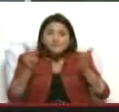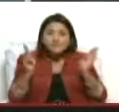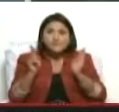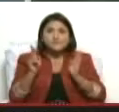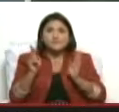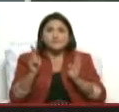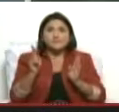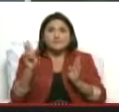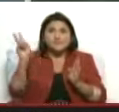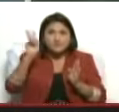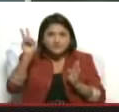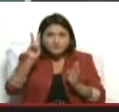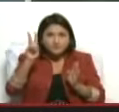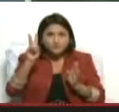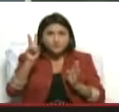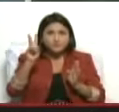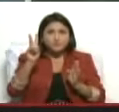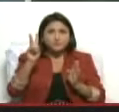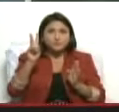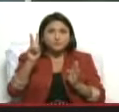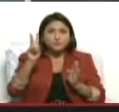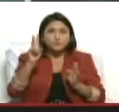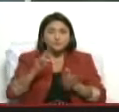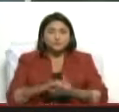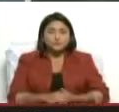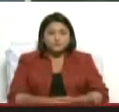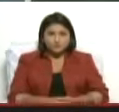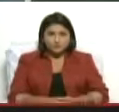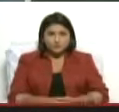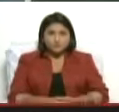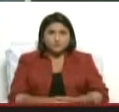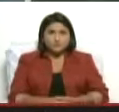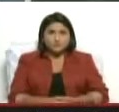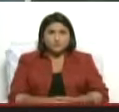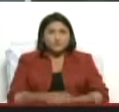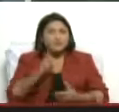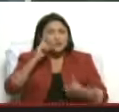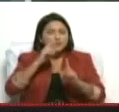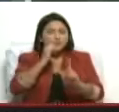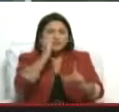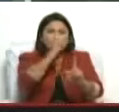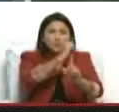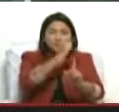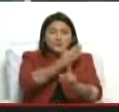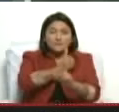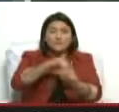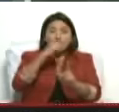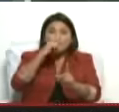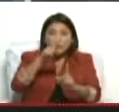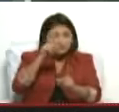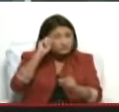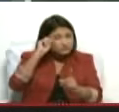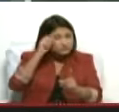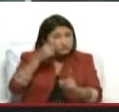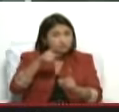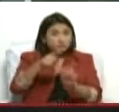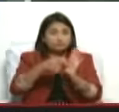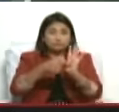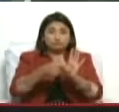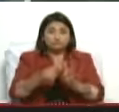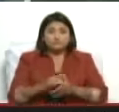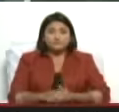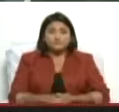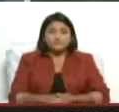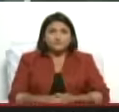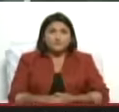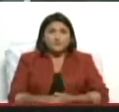civiles y el alto mando militar presente en esa talima el objetivo era el magnicidio contra el jefe de estado Nicolás Maduro Pero í